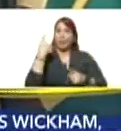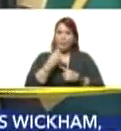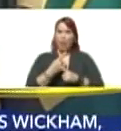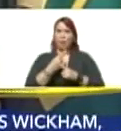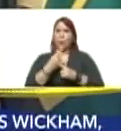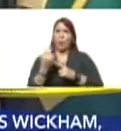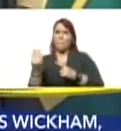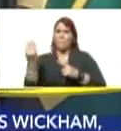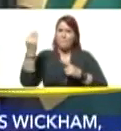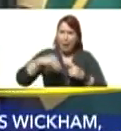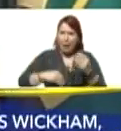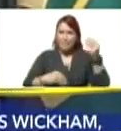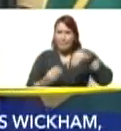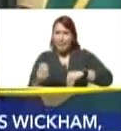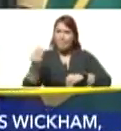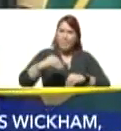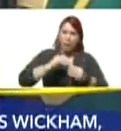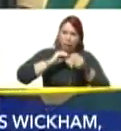por más